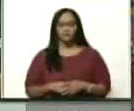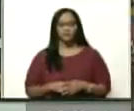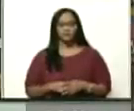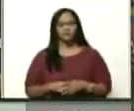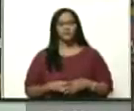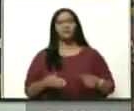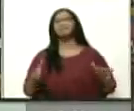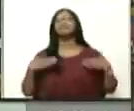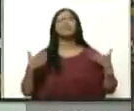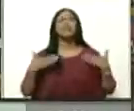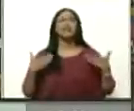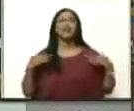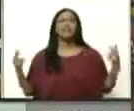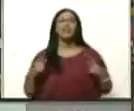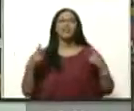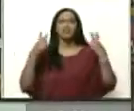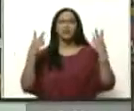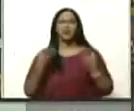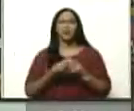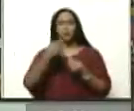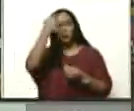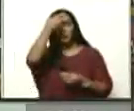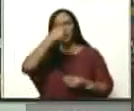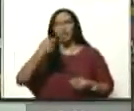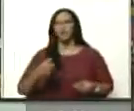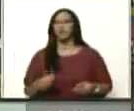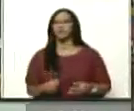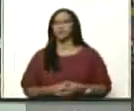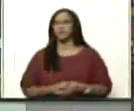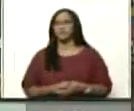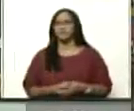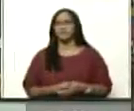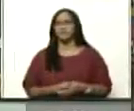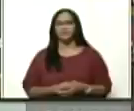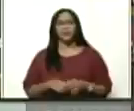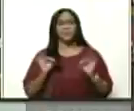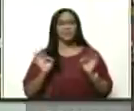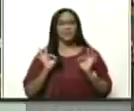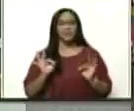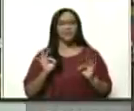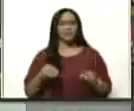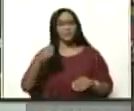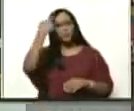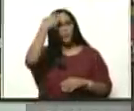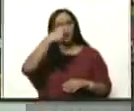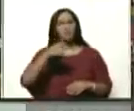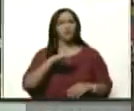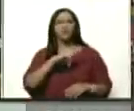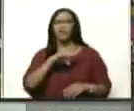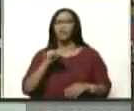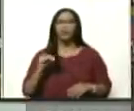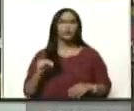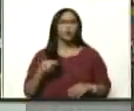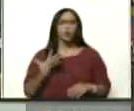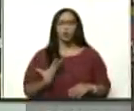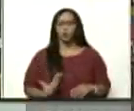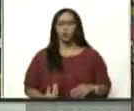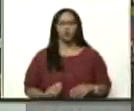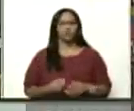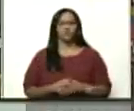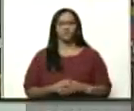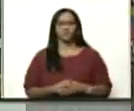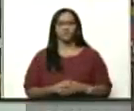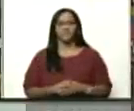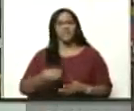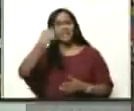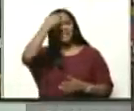celebrar esta victoria, la celebro con el pueblo, junto al pueblo la celebro. Sobre todo al pueblo que ese que no se rinde, ¿ves? Ese pueblo que no se rinde